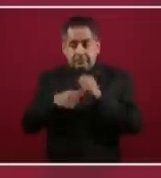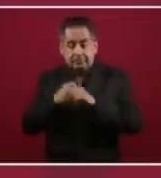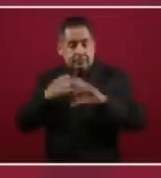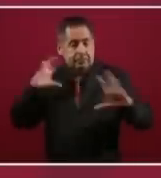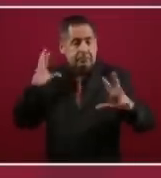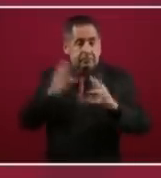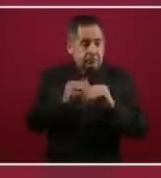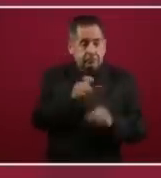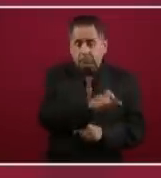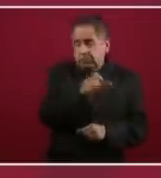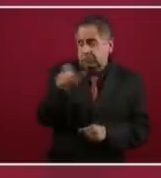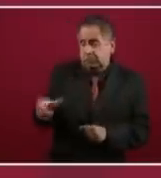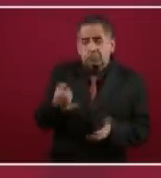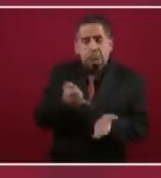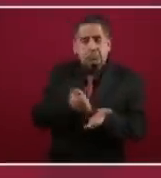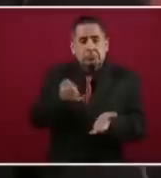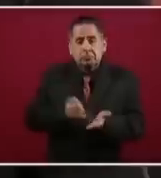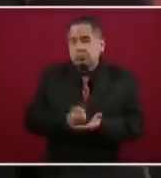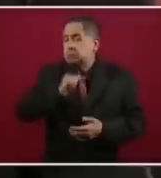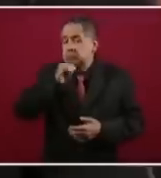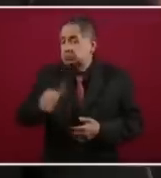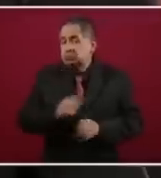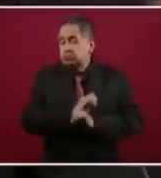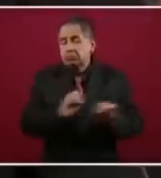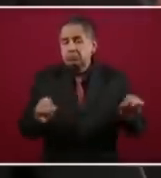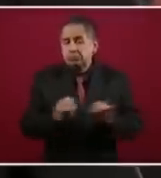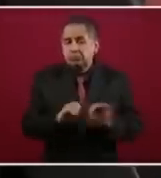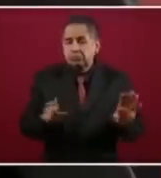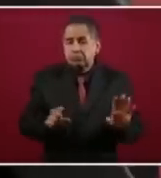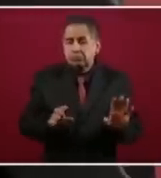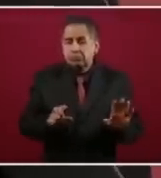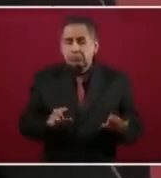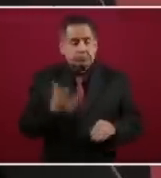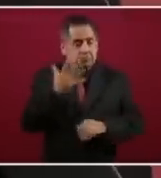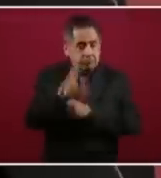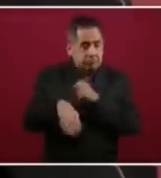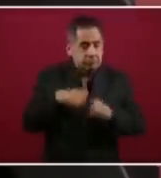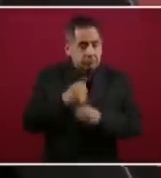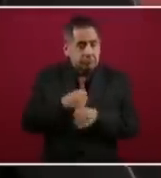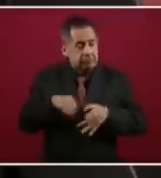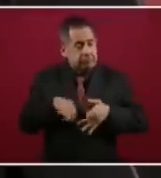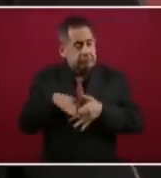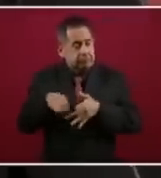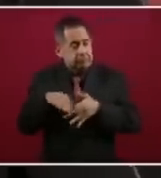no pagaron impuestos, 10 años consecutivos.